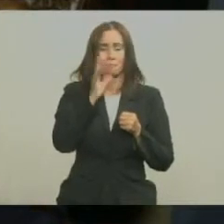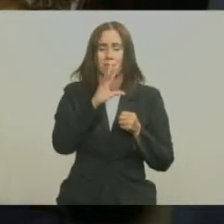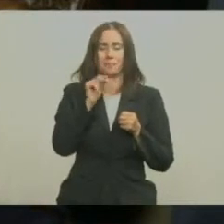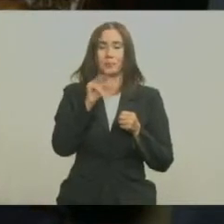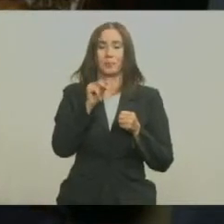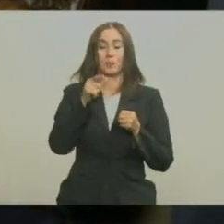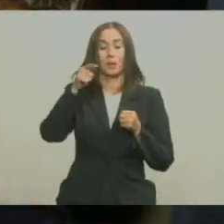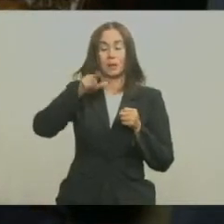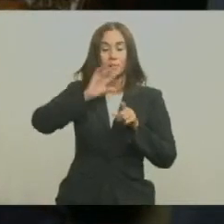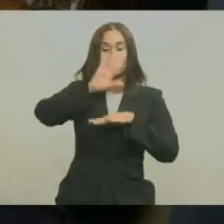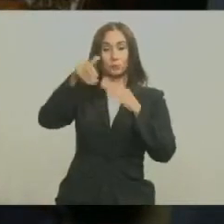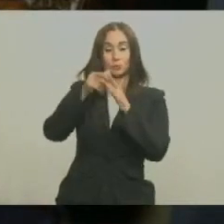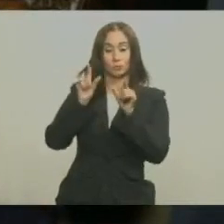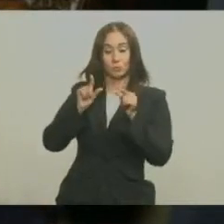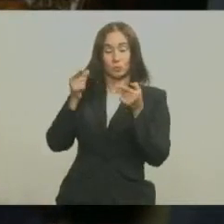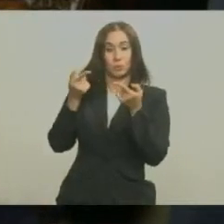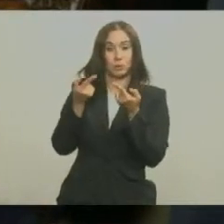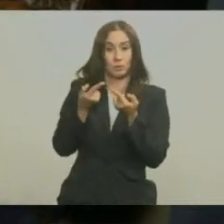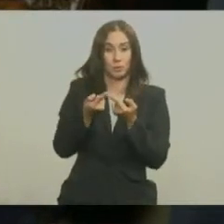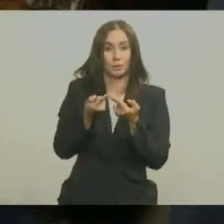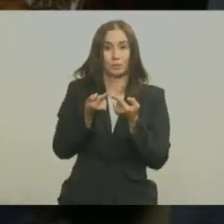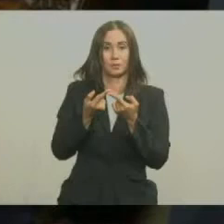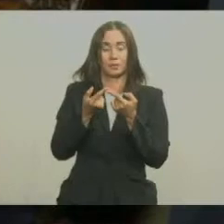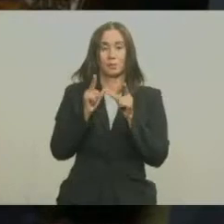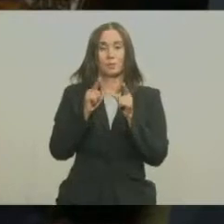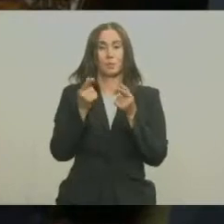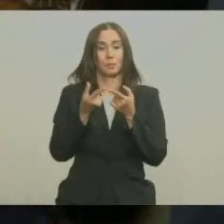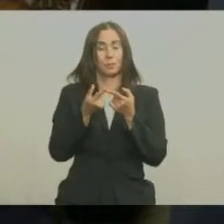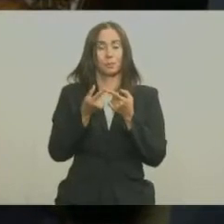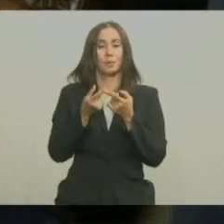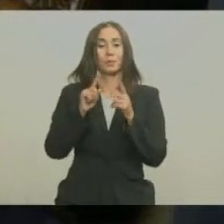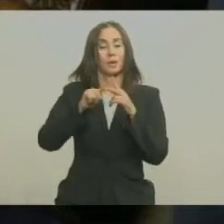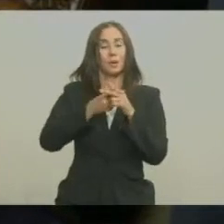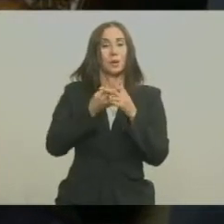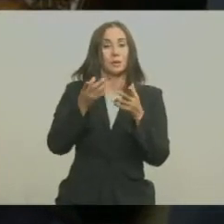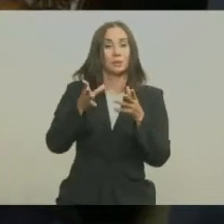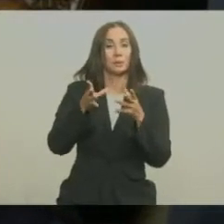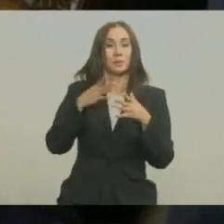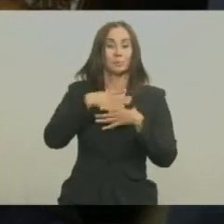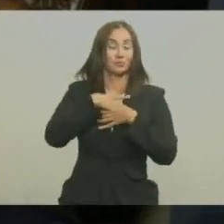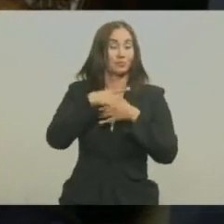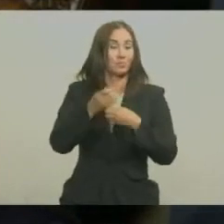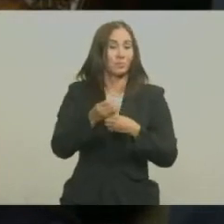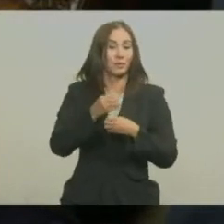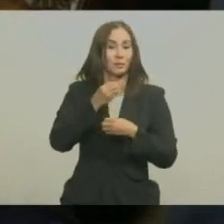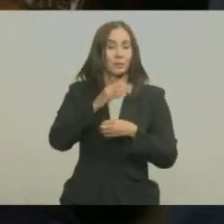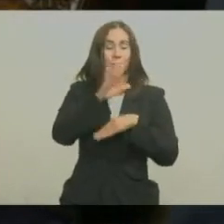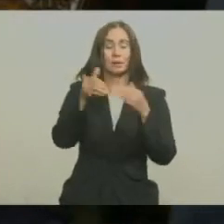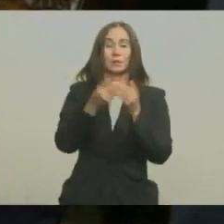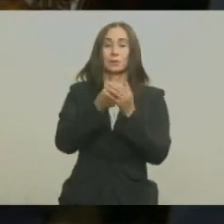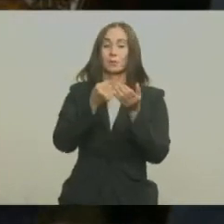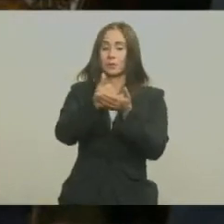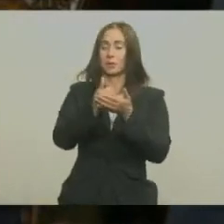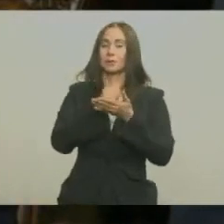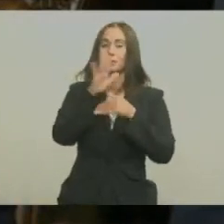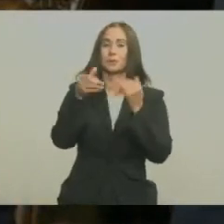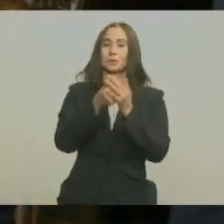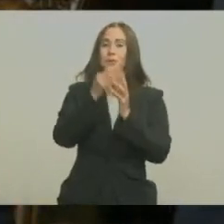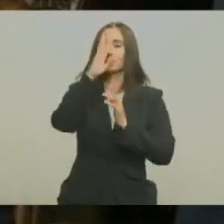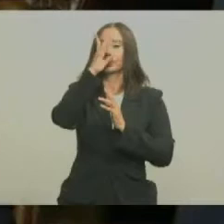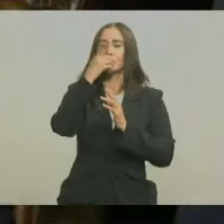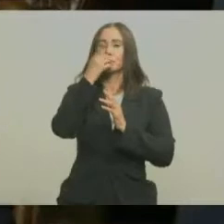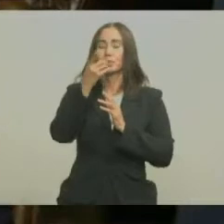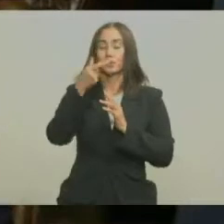que pudiéramos sacarle capital político a una iniciativa de tanto interés para la sociedad dominicana. Como